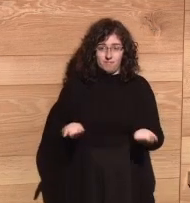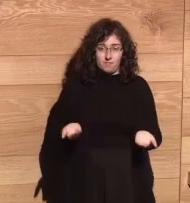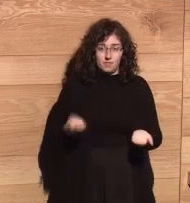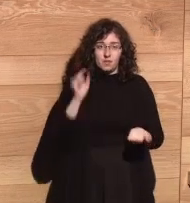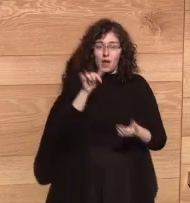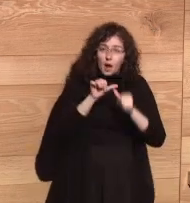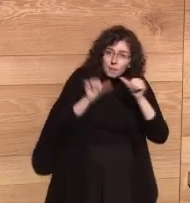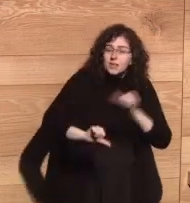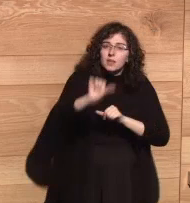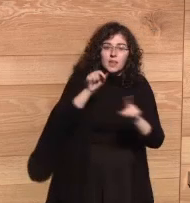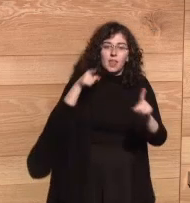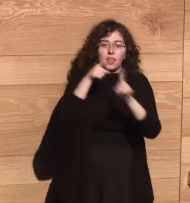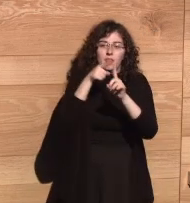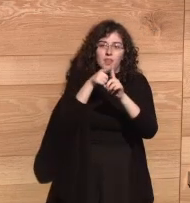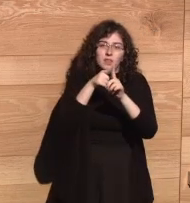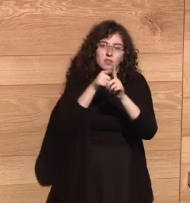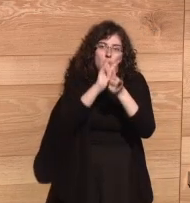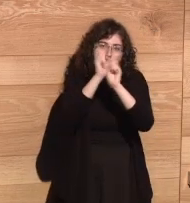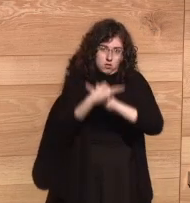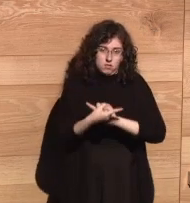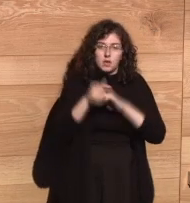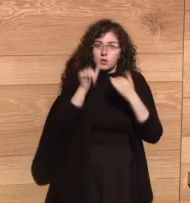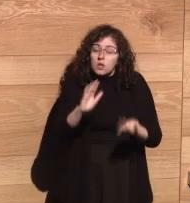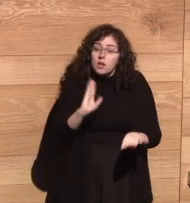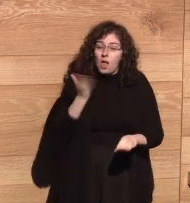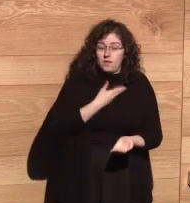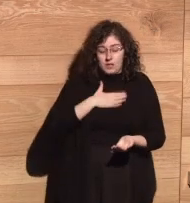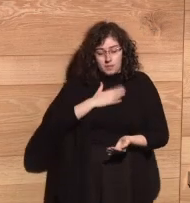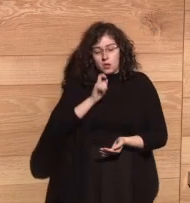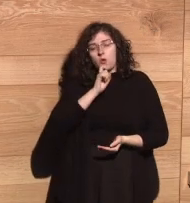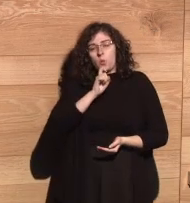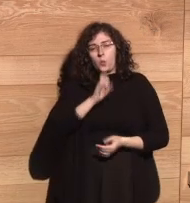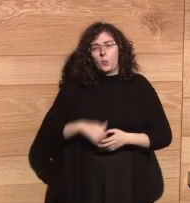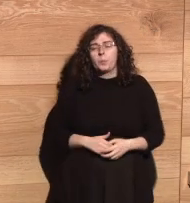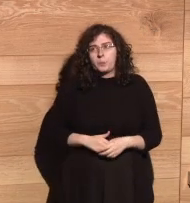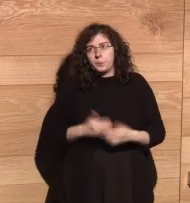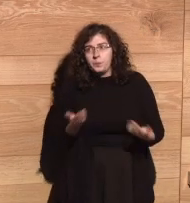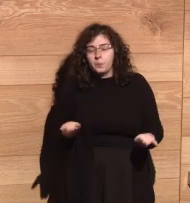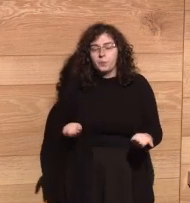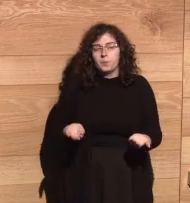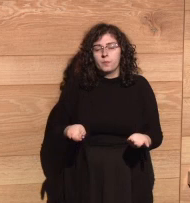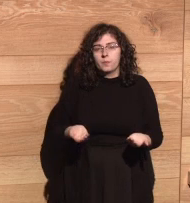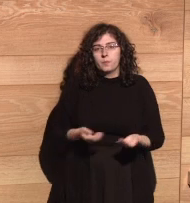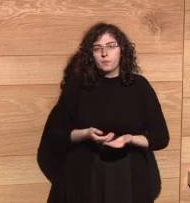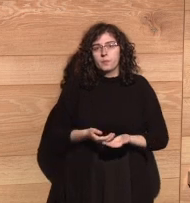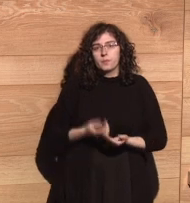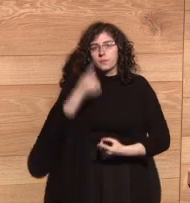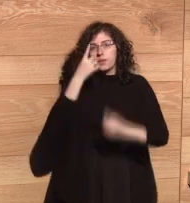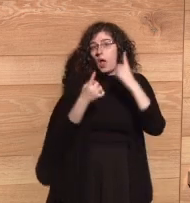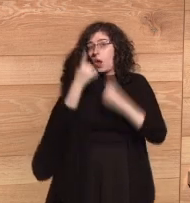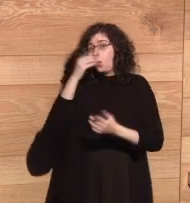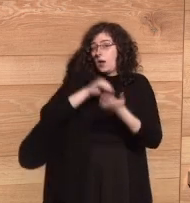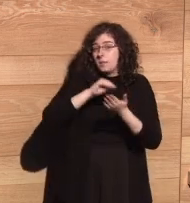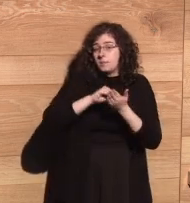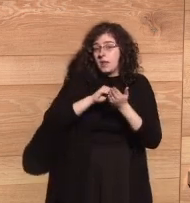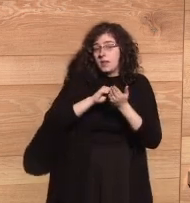ahí tu destino puede cambiar, ¿no? Entonces, ¿de qué forma me ha afectado a mí? Pues a veces más y